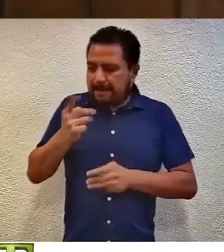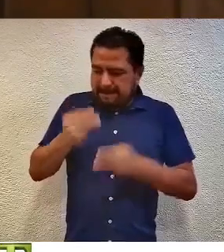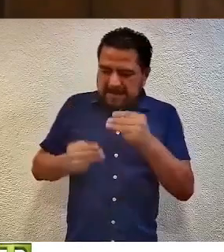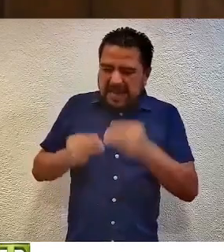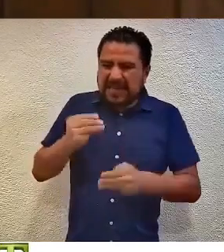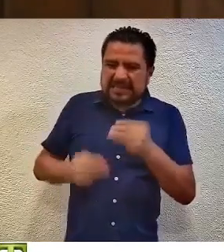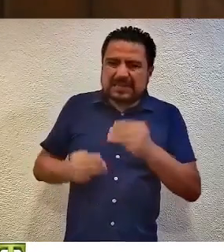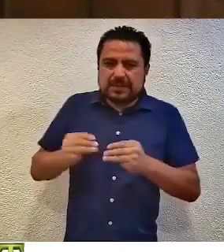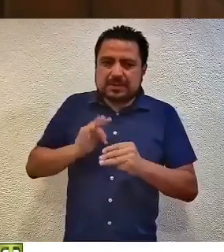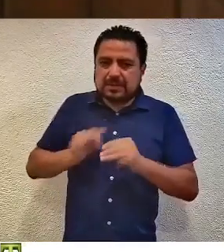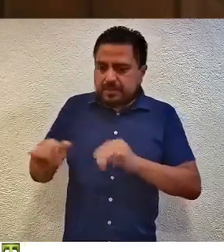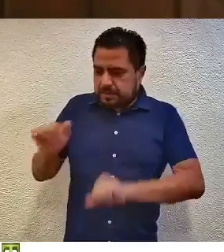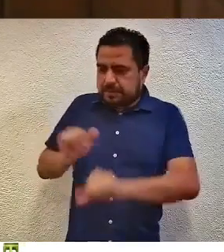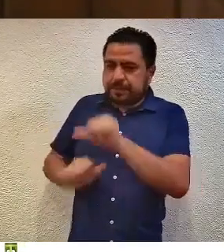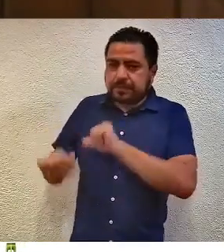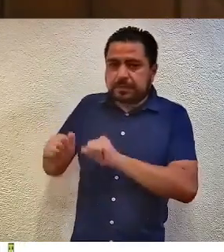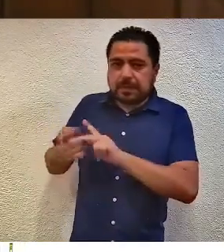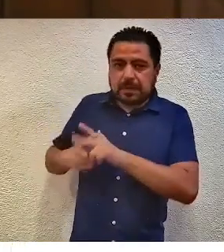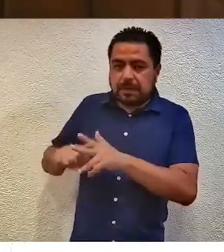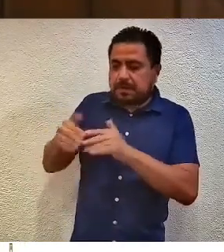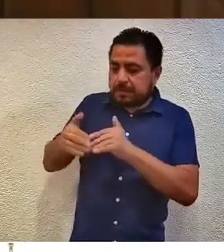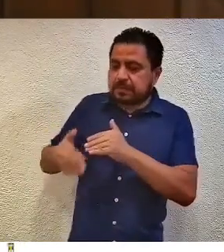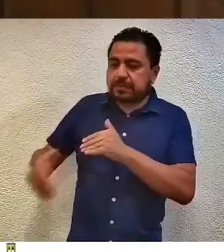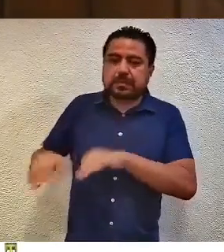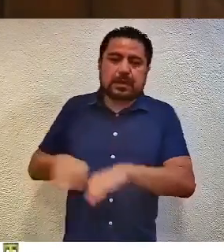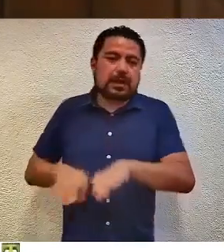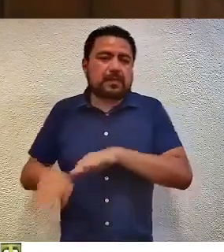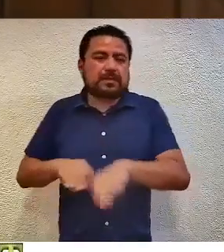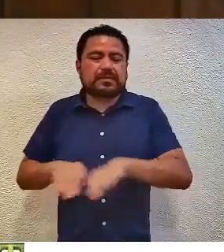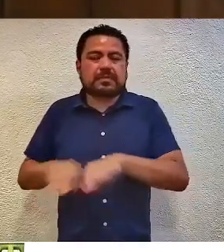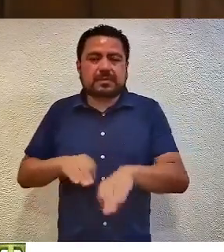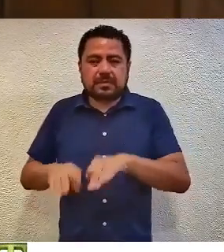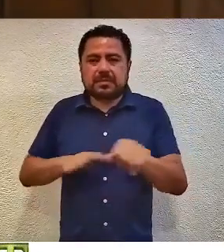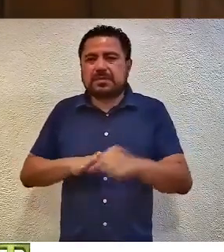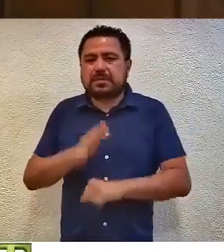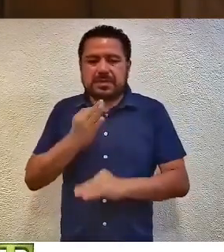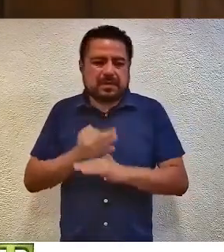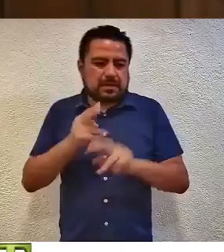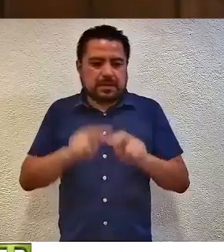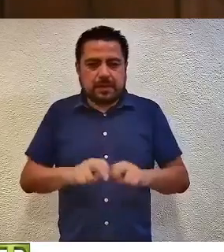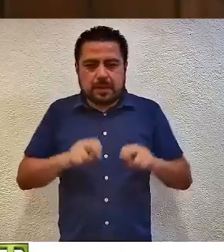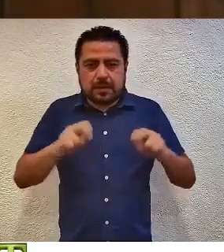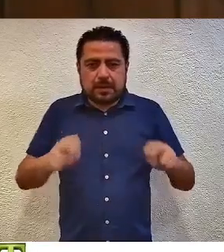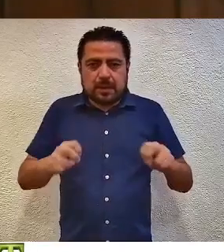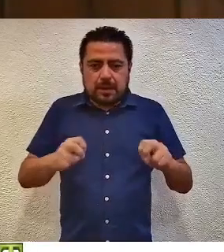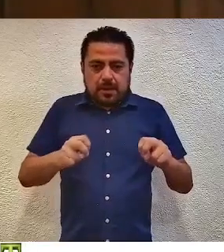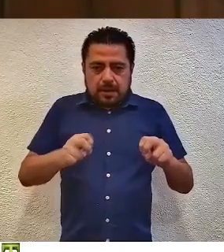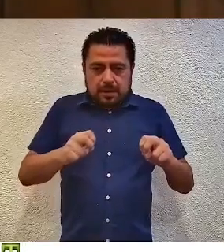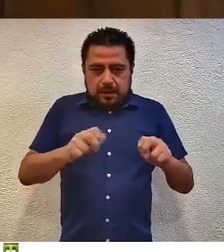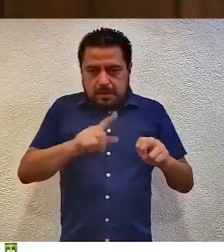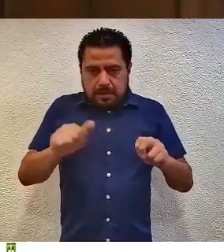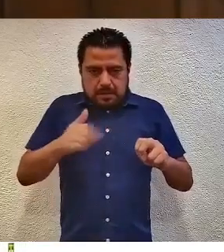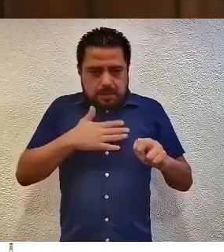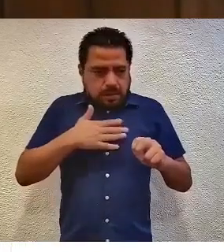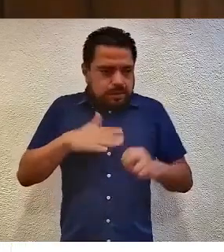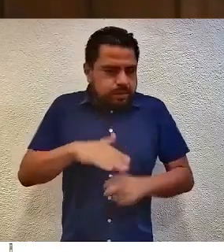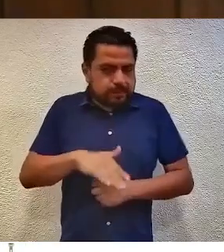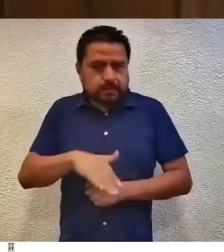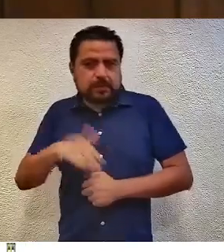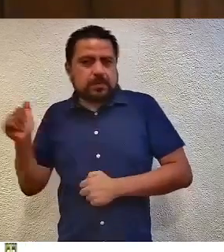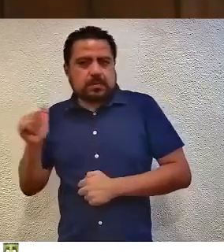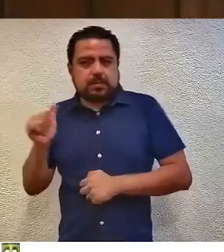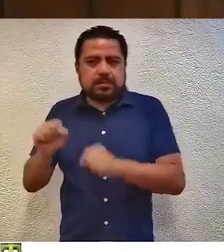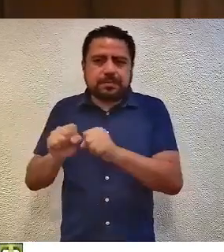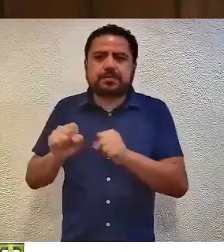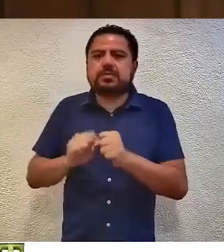magistrada conduzca de aquí en adelante los trabajos de esta sesión y procedo a retirarme de la